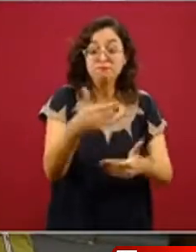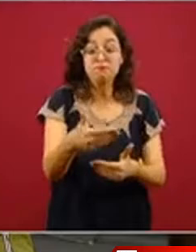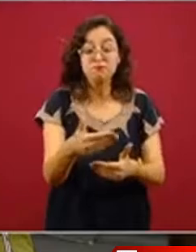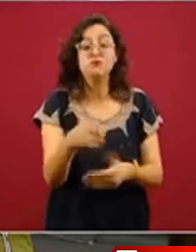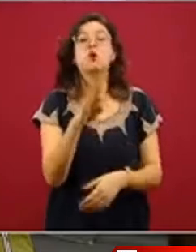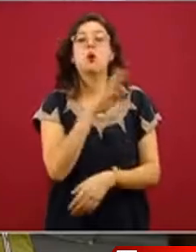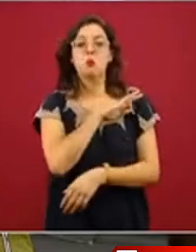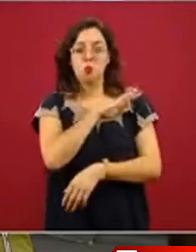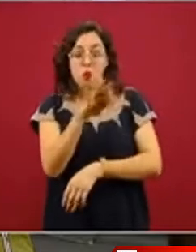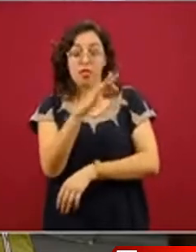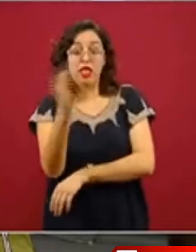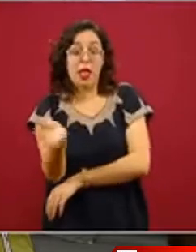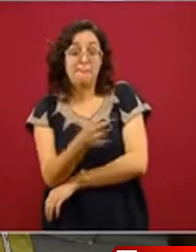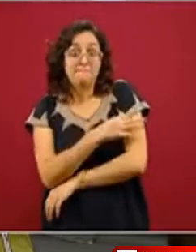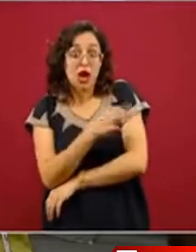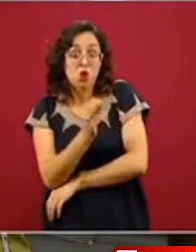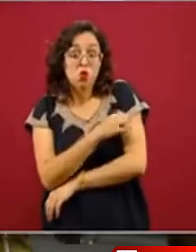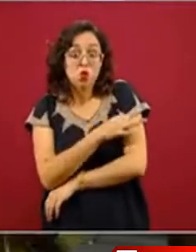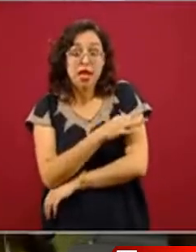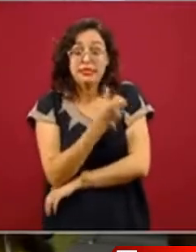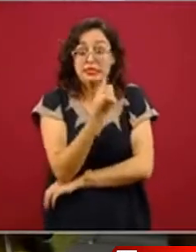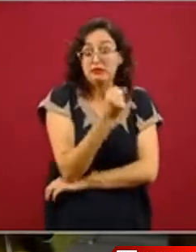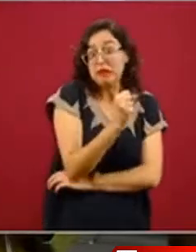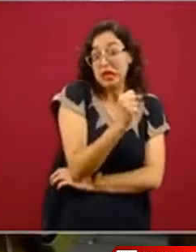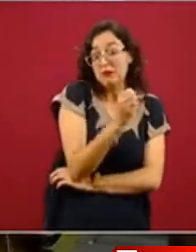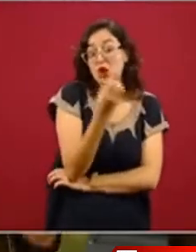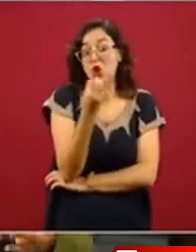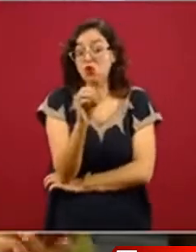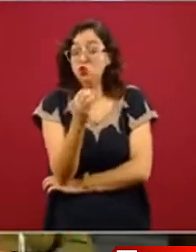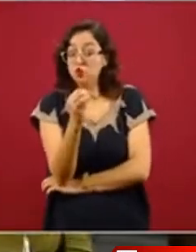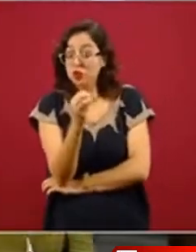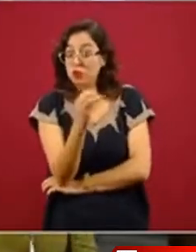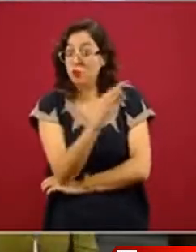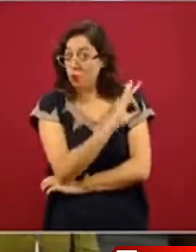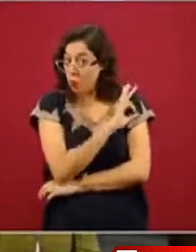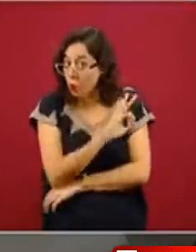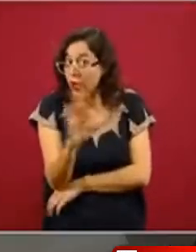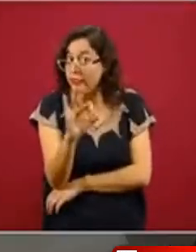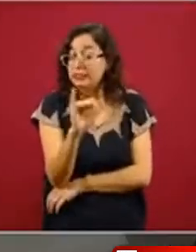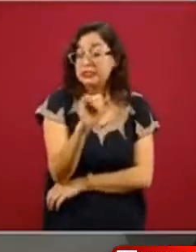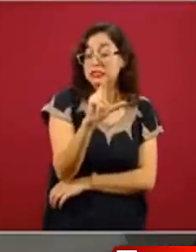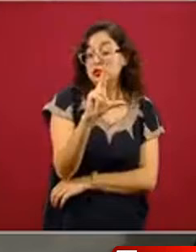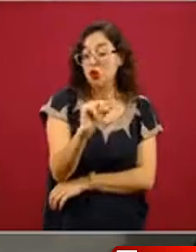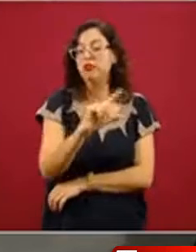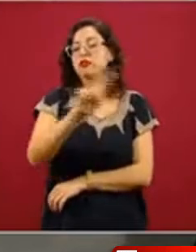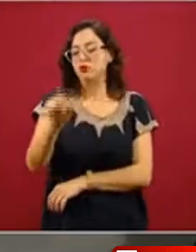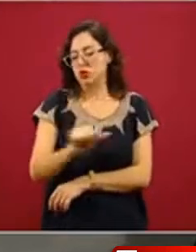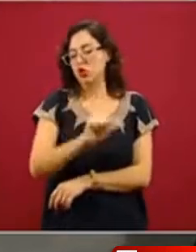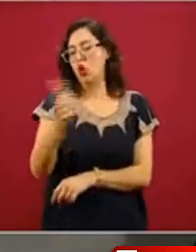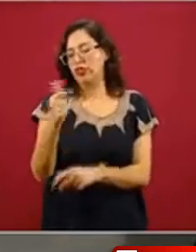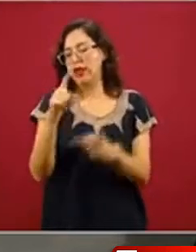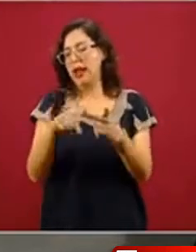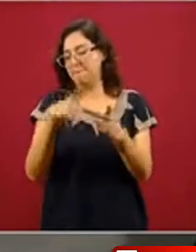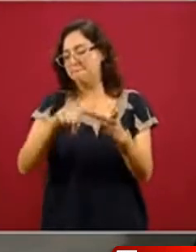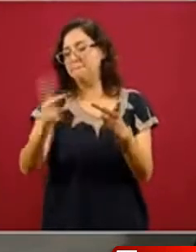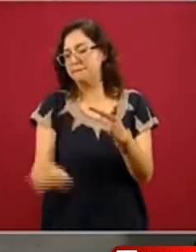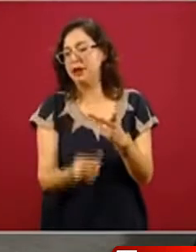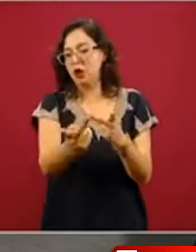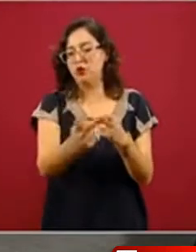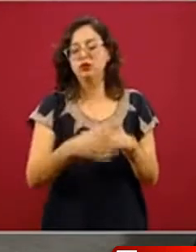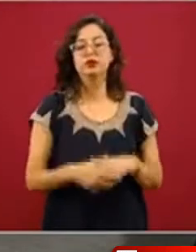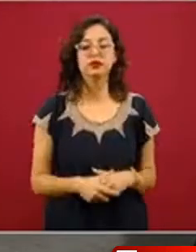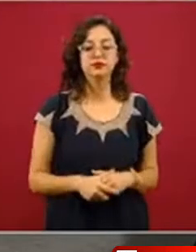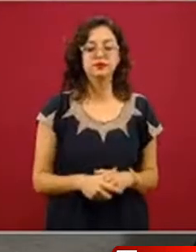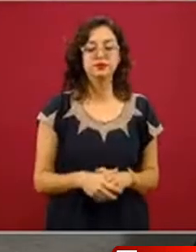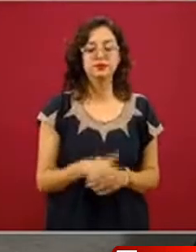poder tener esta vacuna finalmente a inicios de septiembre? ¿Qué se ha hablado con los laboratorios? Y una segunda, por favor. Muchas gracias. Efectivamente, parte de lo